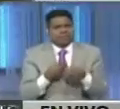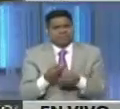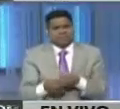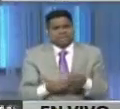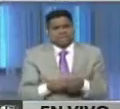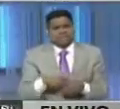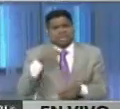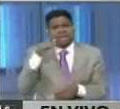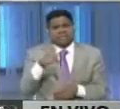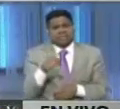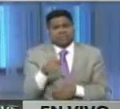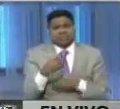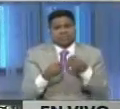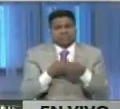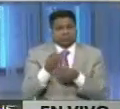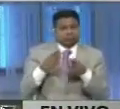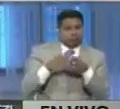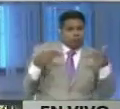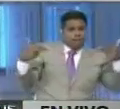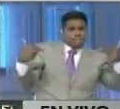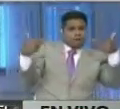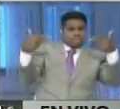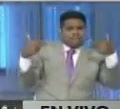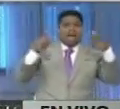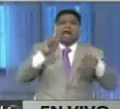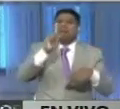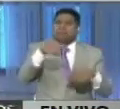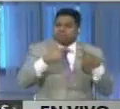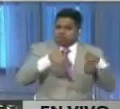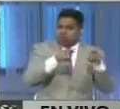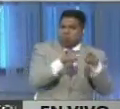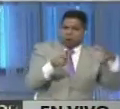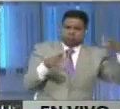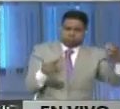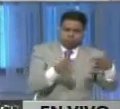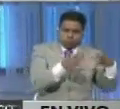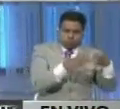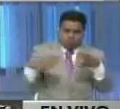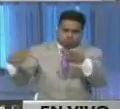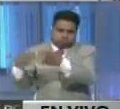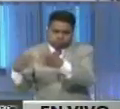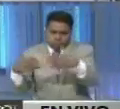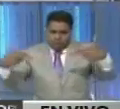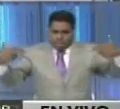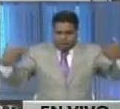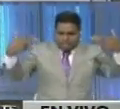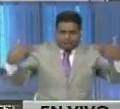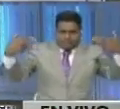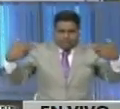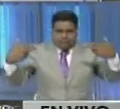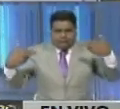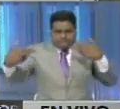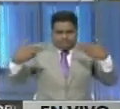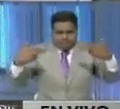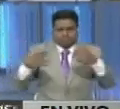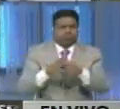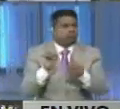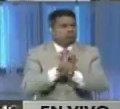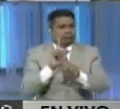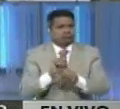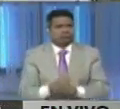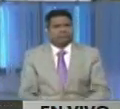pues se produjo un enfrentamiento en el momento del allanamiento de la de la comisión por parte de funcionarios de